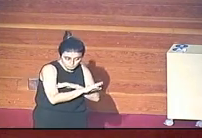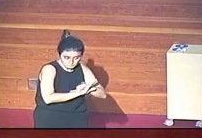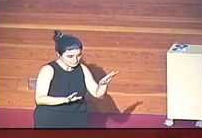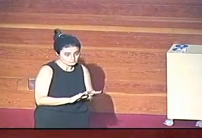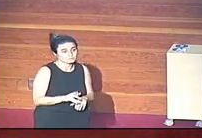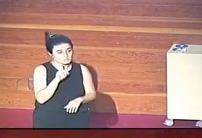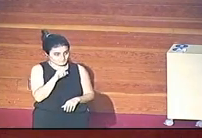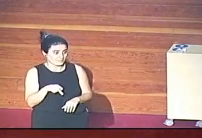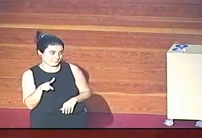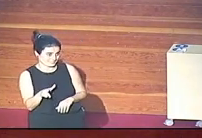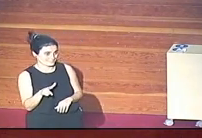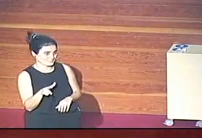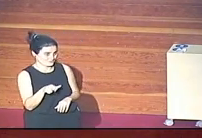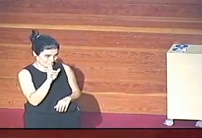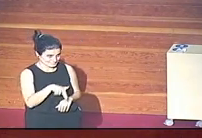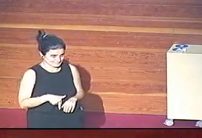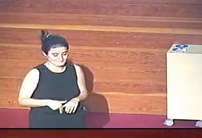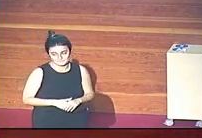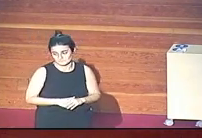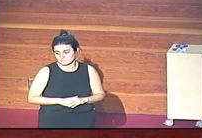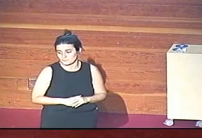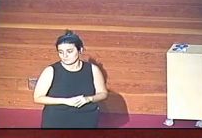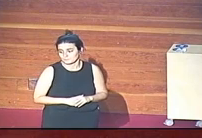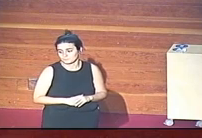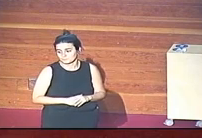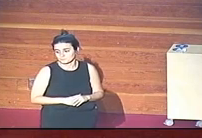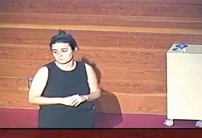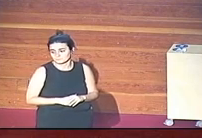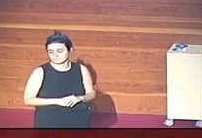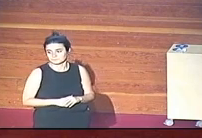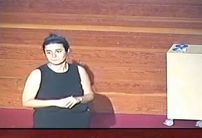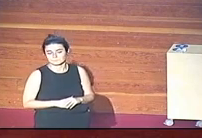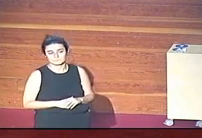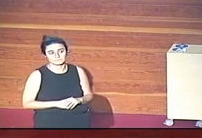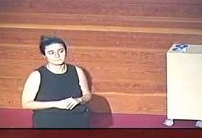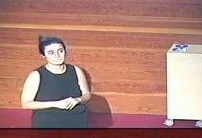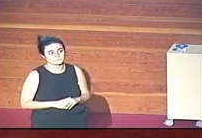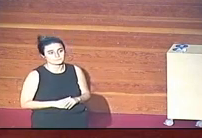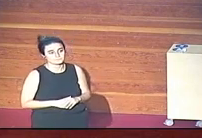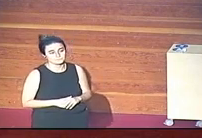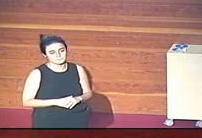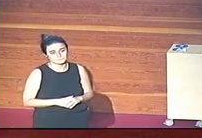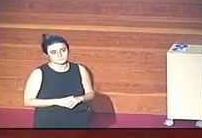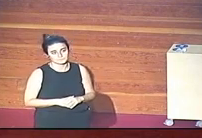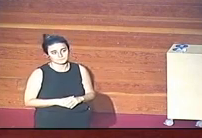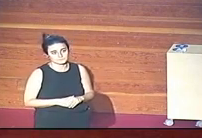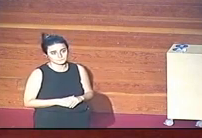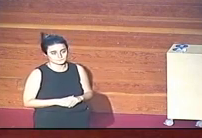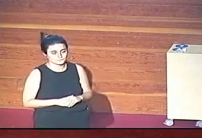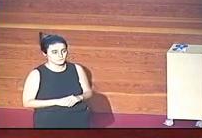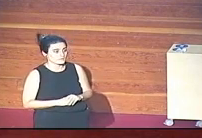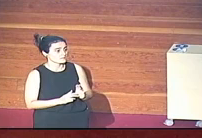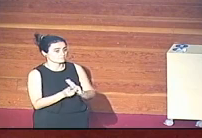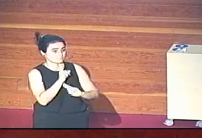también bueno mayoritariamente hay unas respuestas que